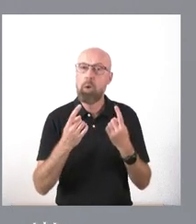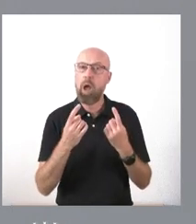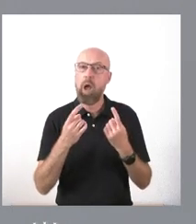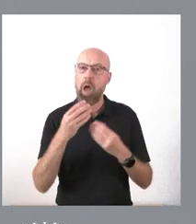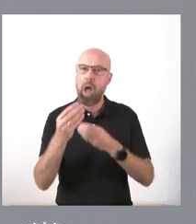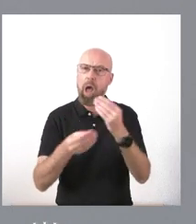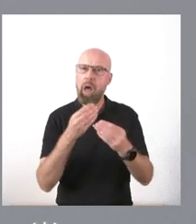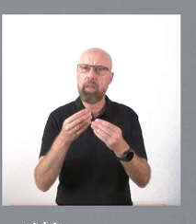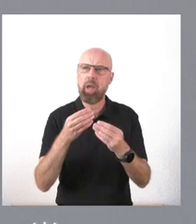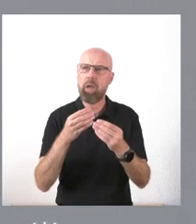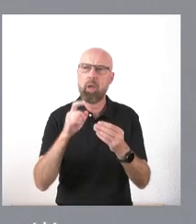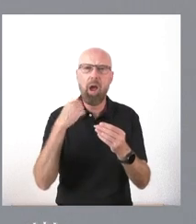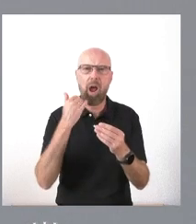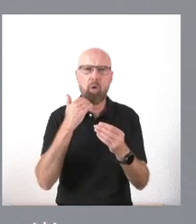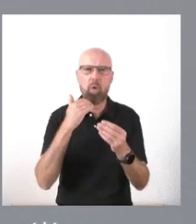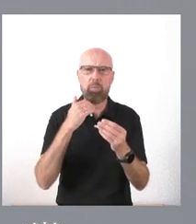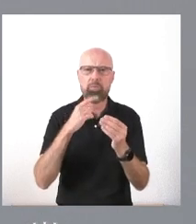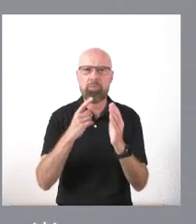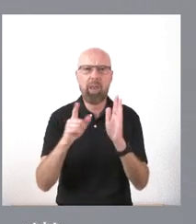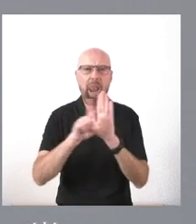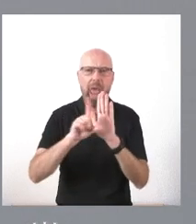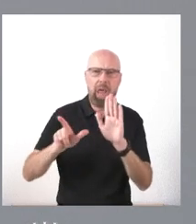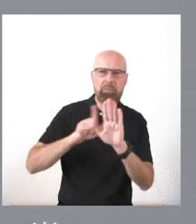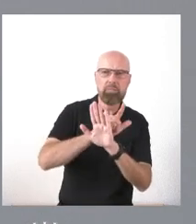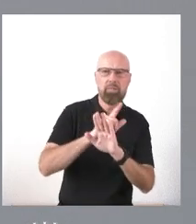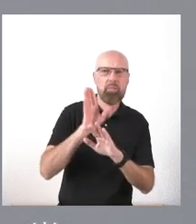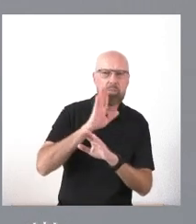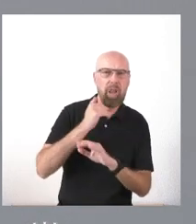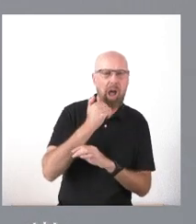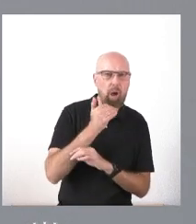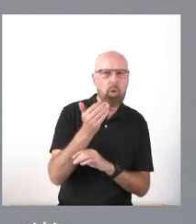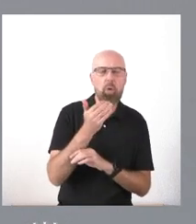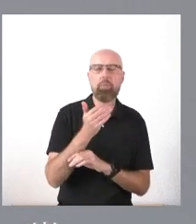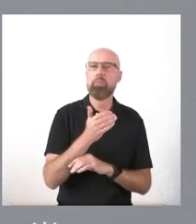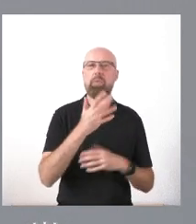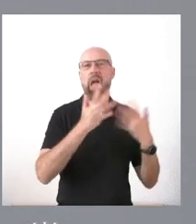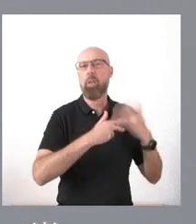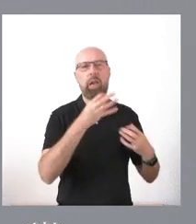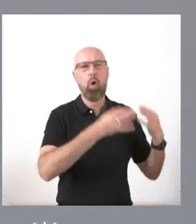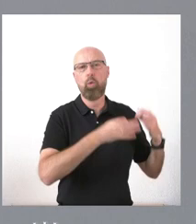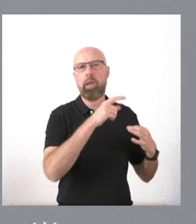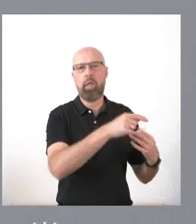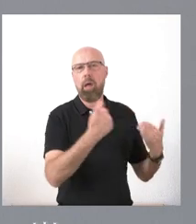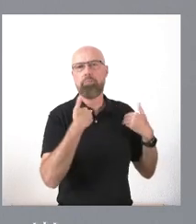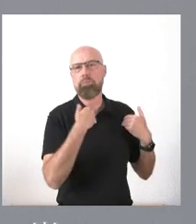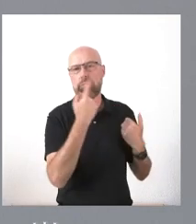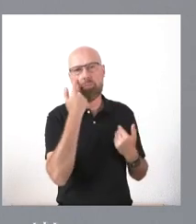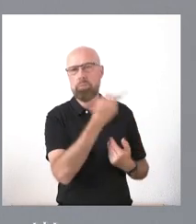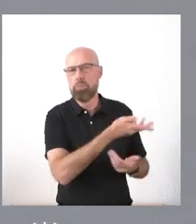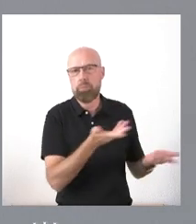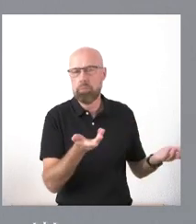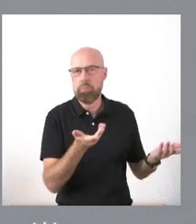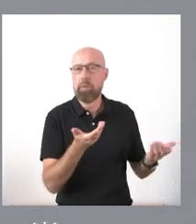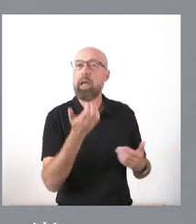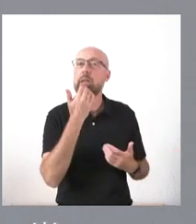aparejado algún procedimiento judicial lo determinará la administración de justicia nosotros como es natural si la administración